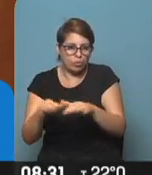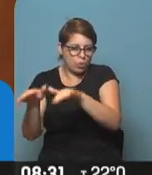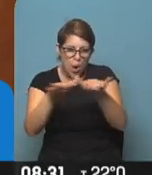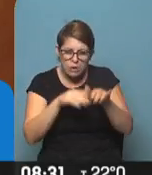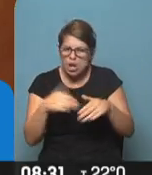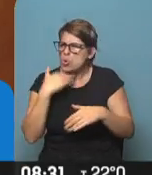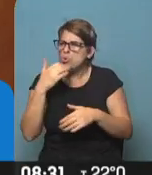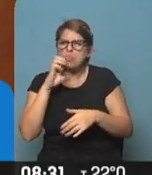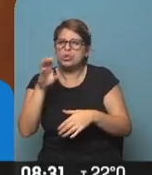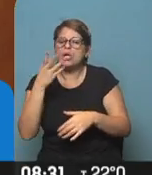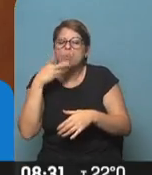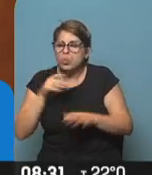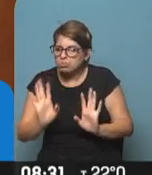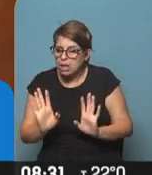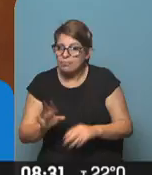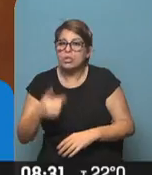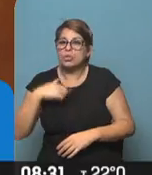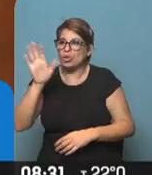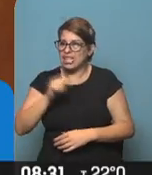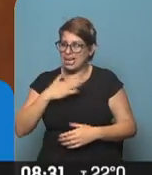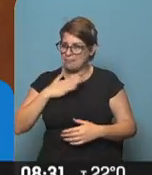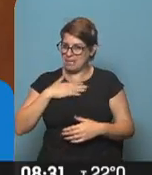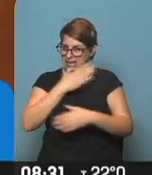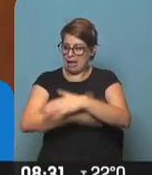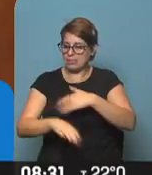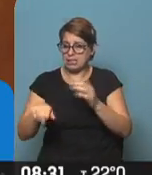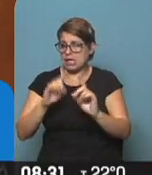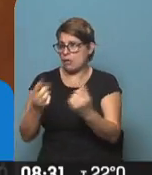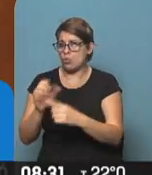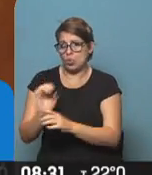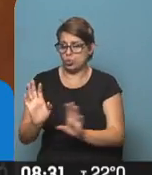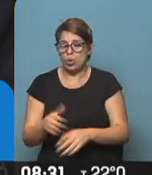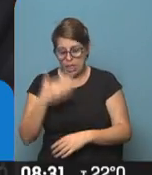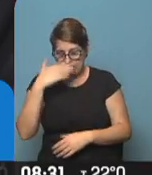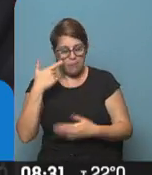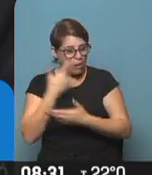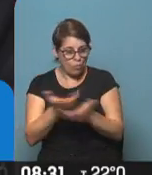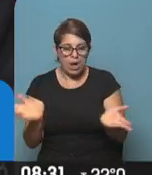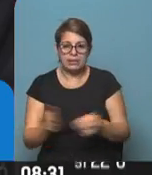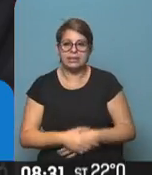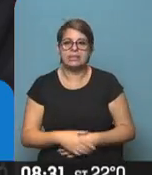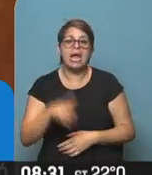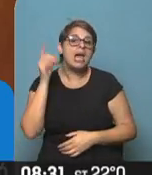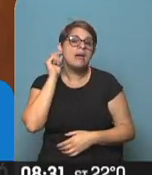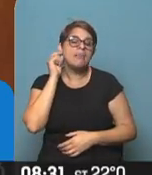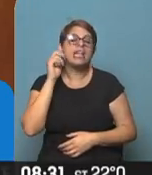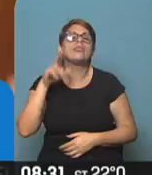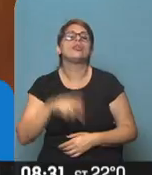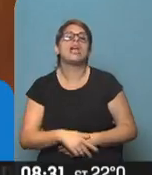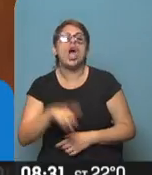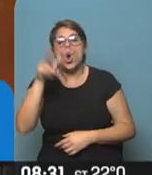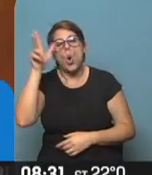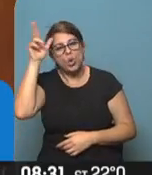del color de la camiseta que tengamos yo traje la mía hoy pero cada uno tiene la suya pues la vas a mostrar de maradona en el 81 en el